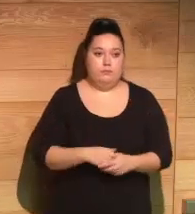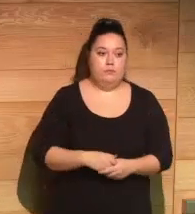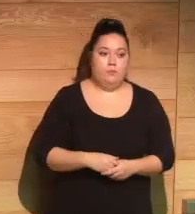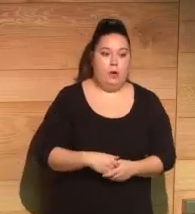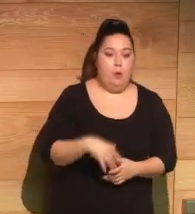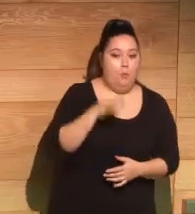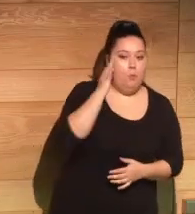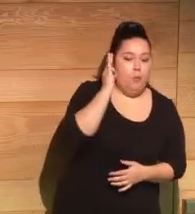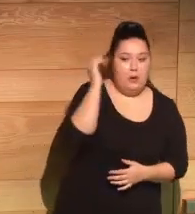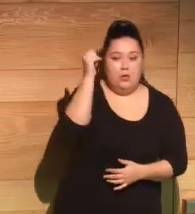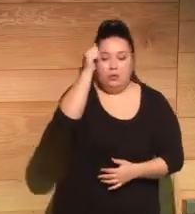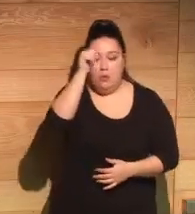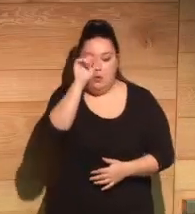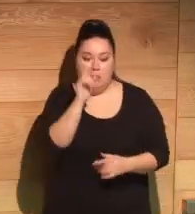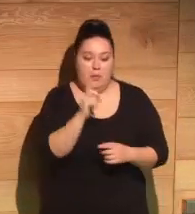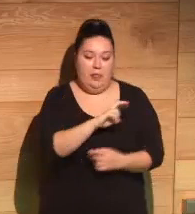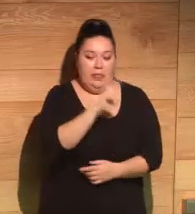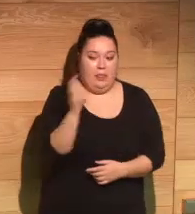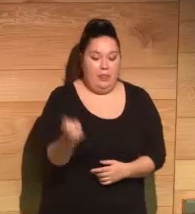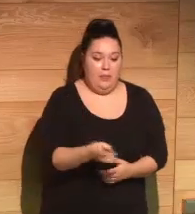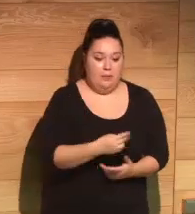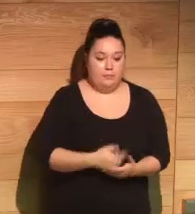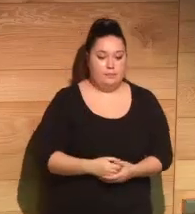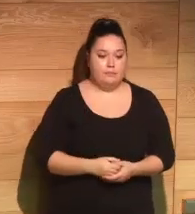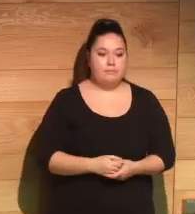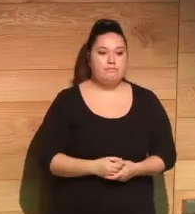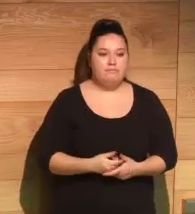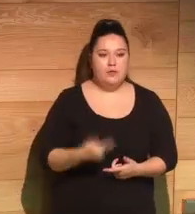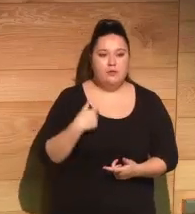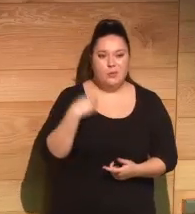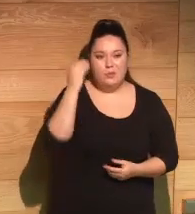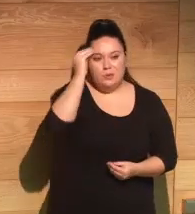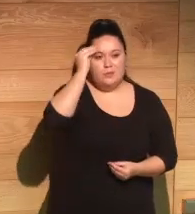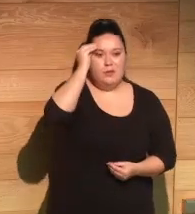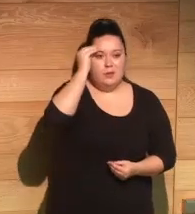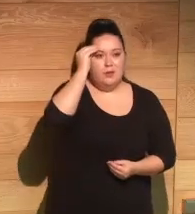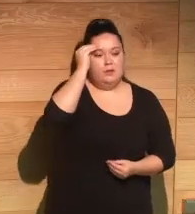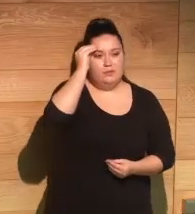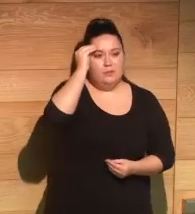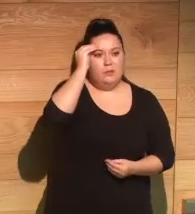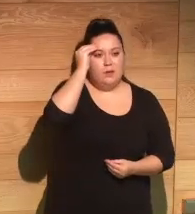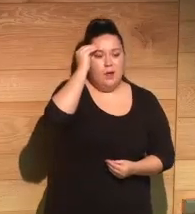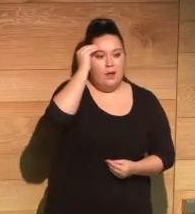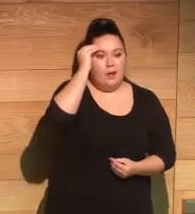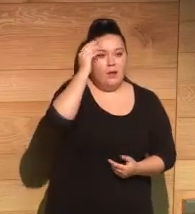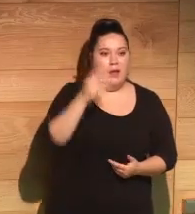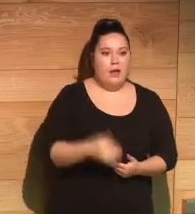entre mujeres y hombres, etcétera. Me parece que por un lado